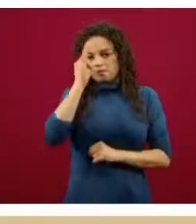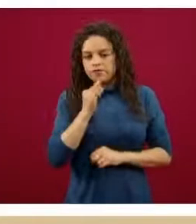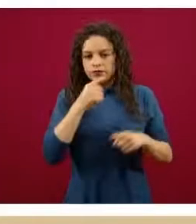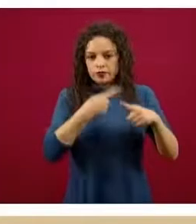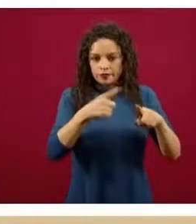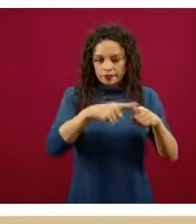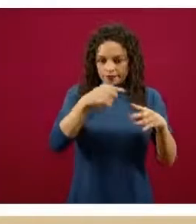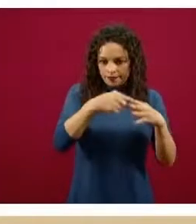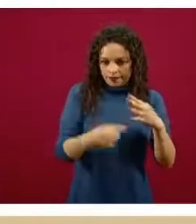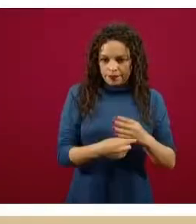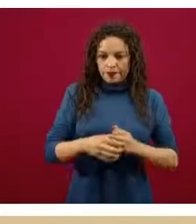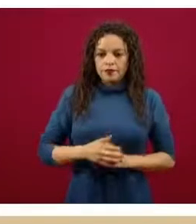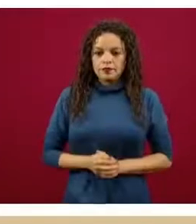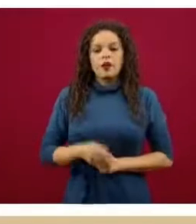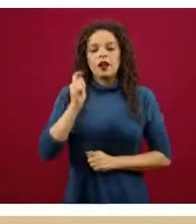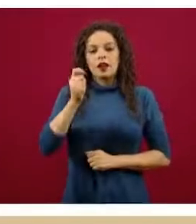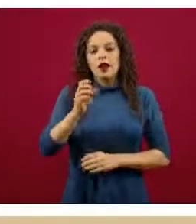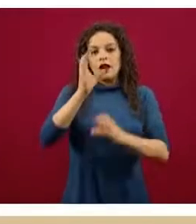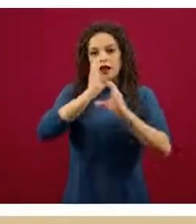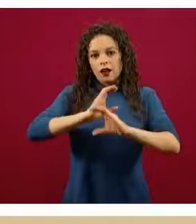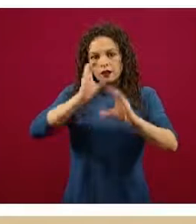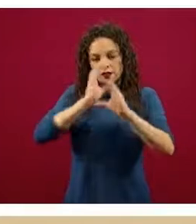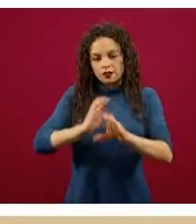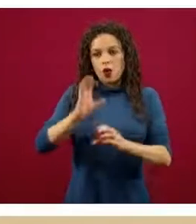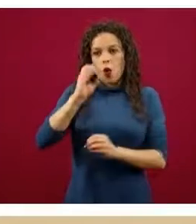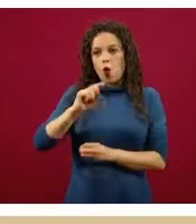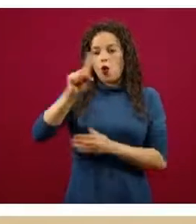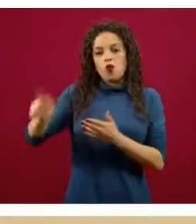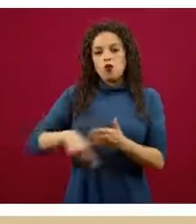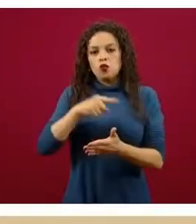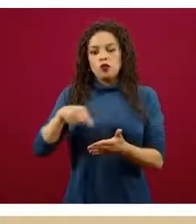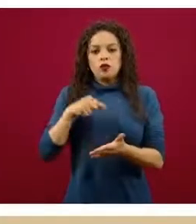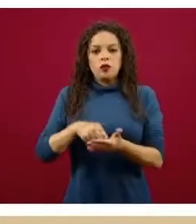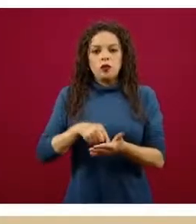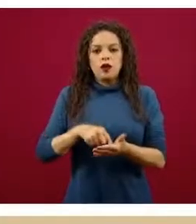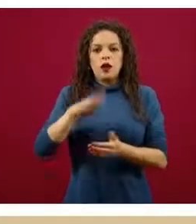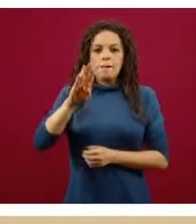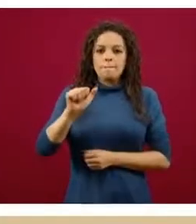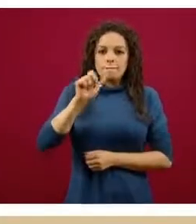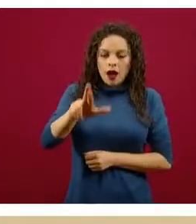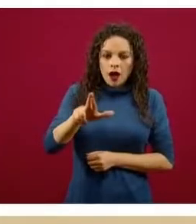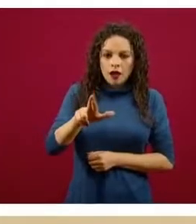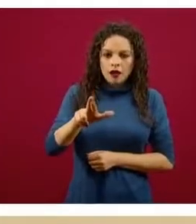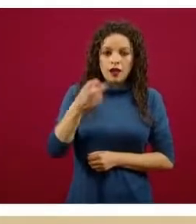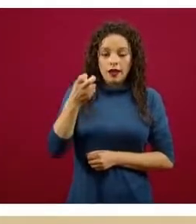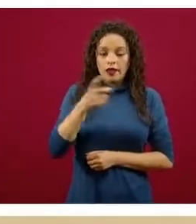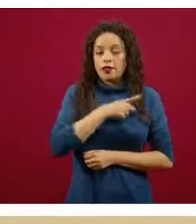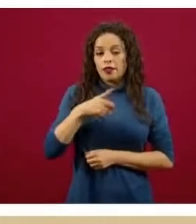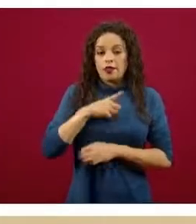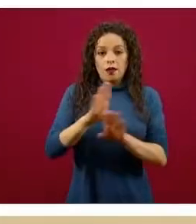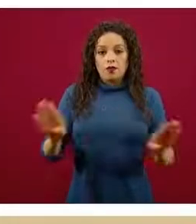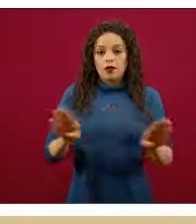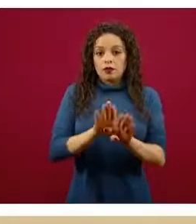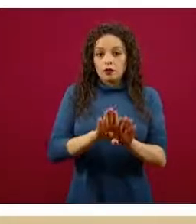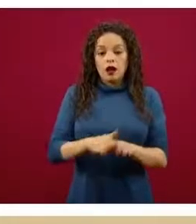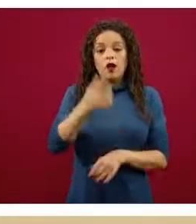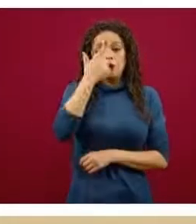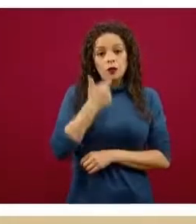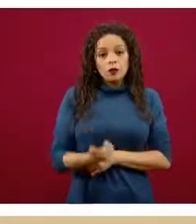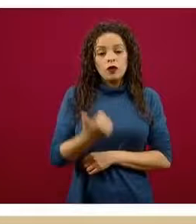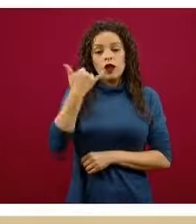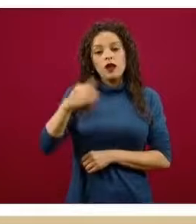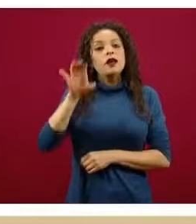eventos masivos como conciertos y los lugares como bares deben estar cerrados tanto en nivel rojo como en